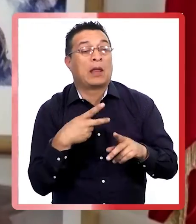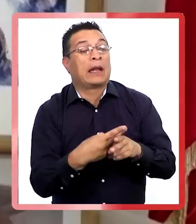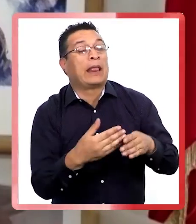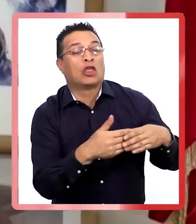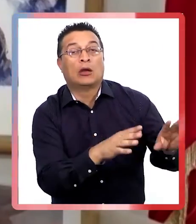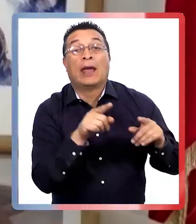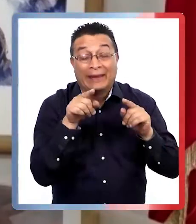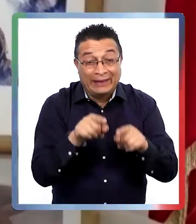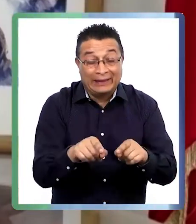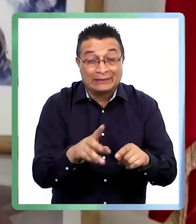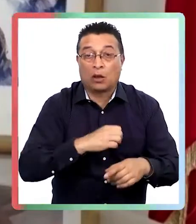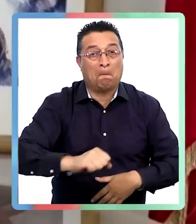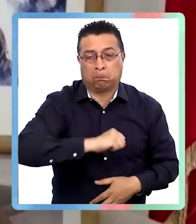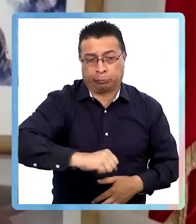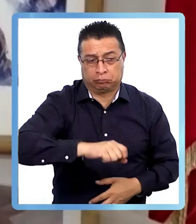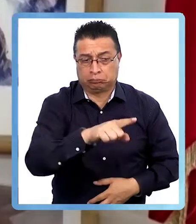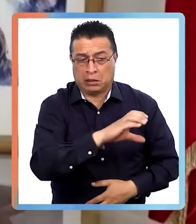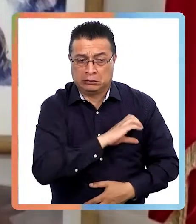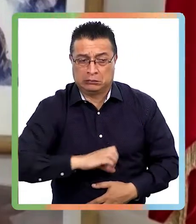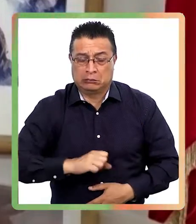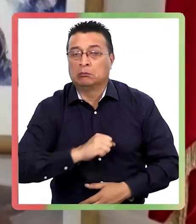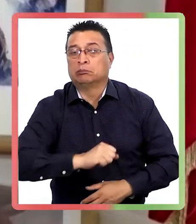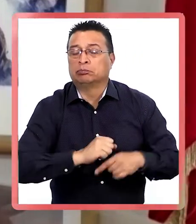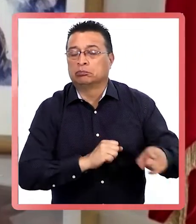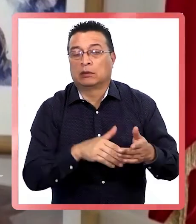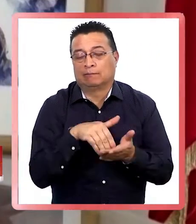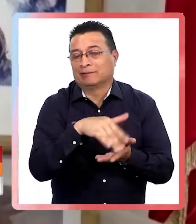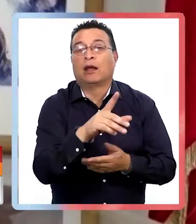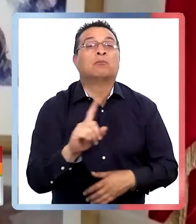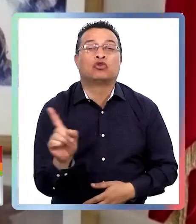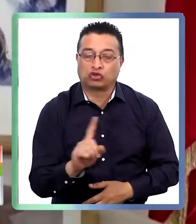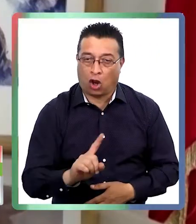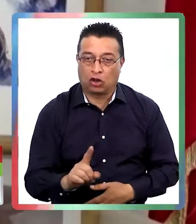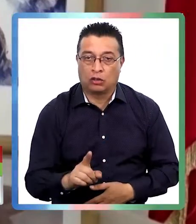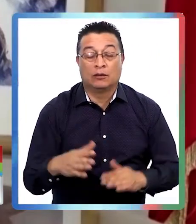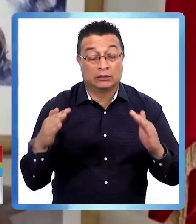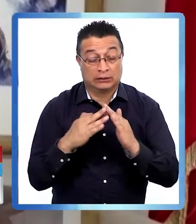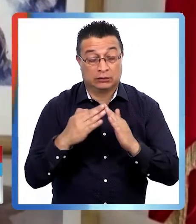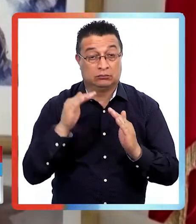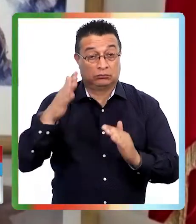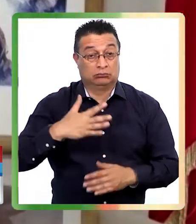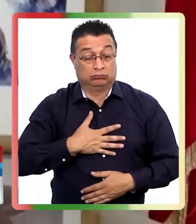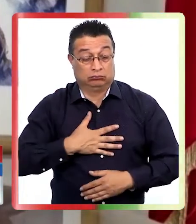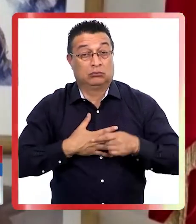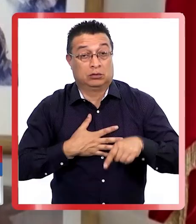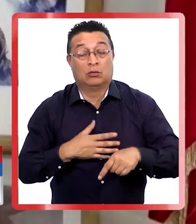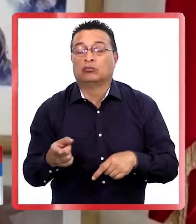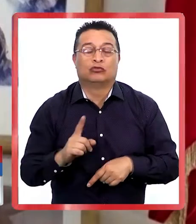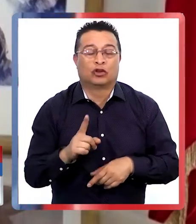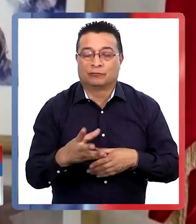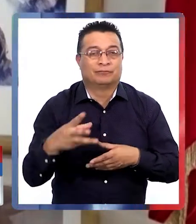que la tienen en arriendo. Bueno, eso no va a ser un elemento que el Estado vaya a considerar para excluirlo. La vivienda principal no cuenta